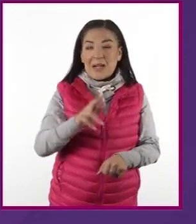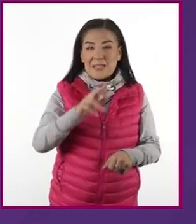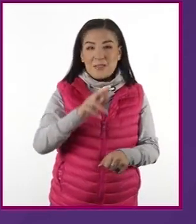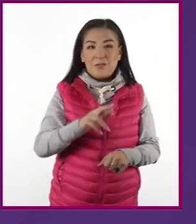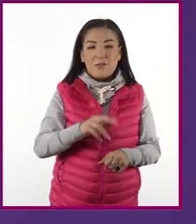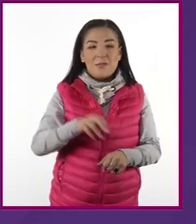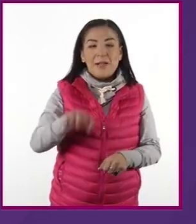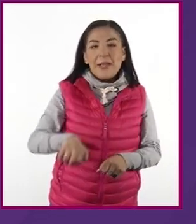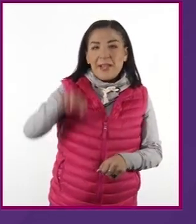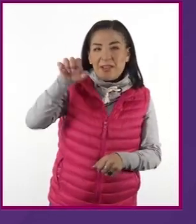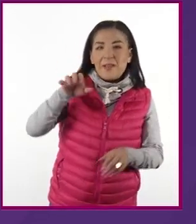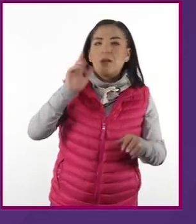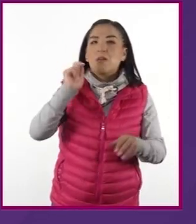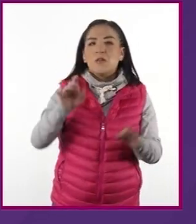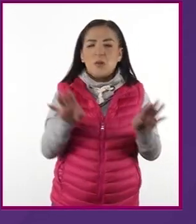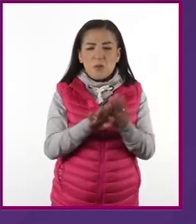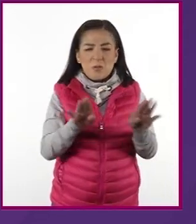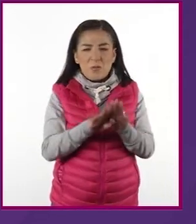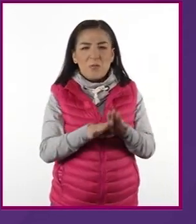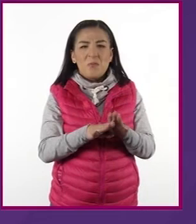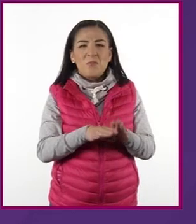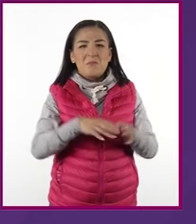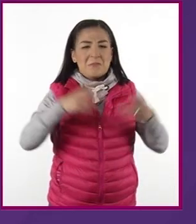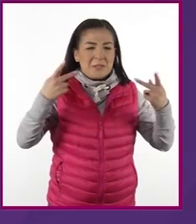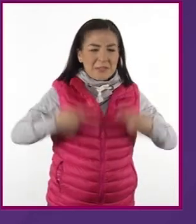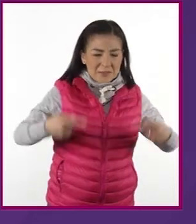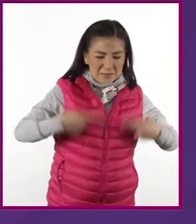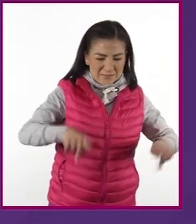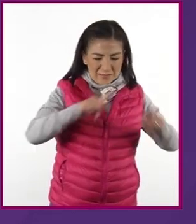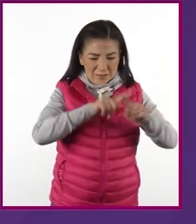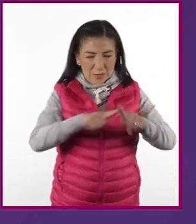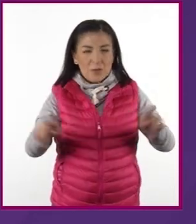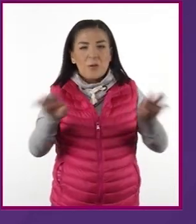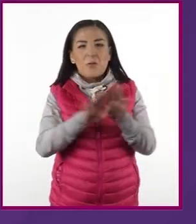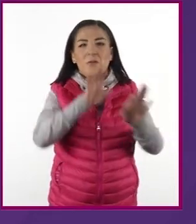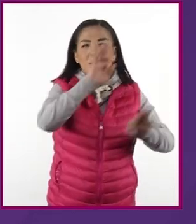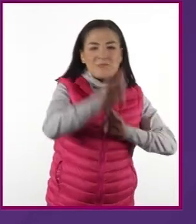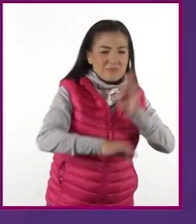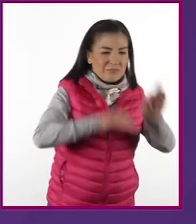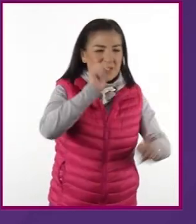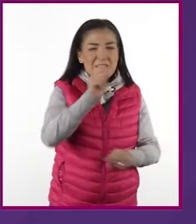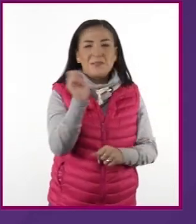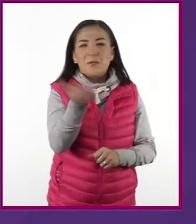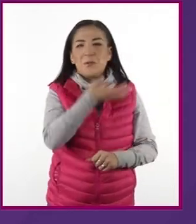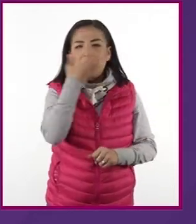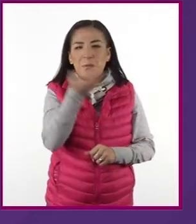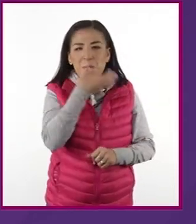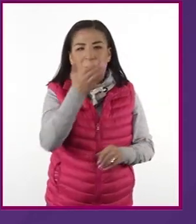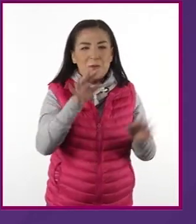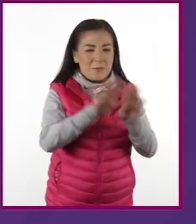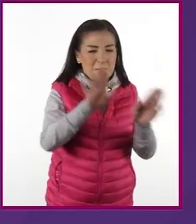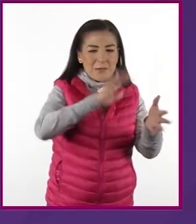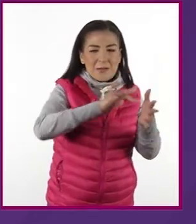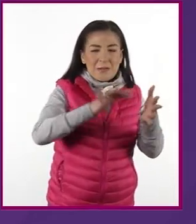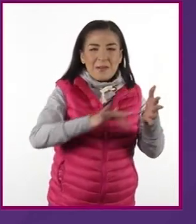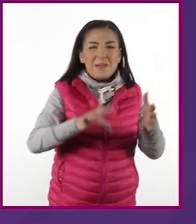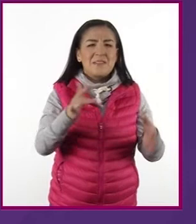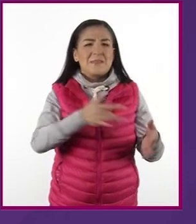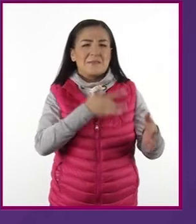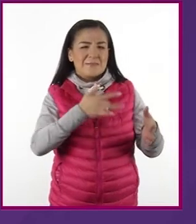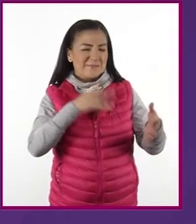su irrespetuosa manera de tratar a la tradición consagrada causaron efectos más o